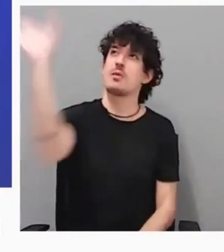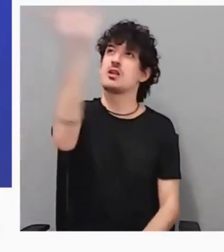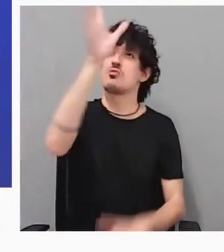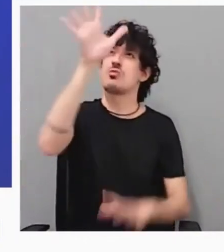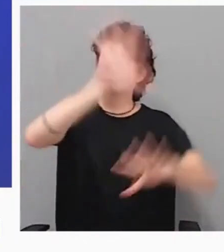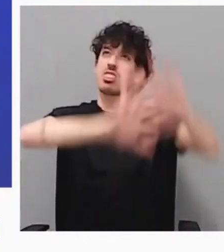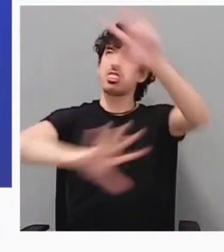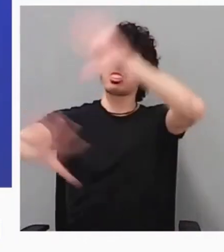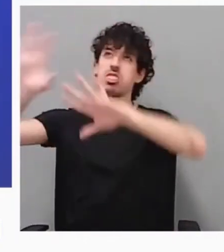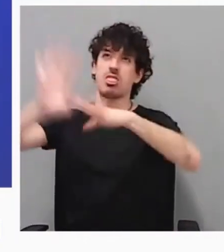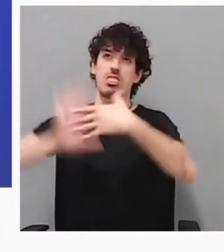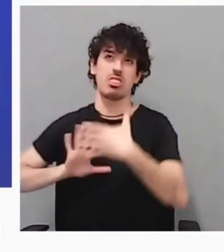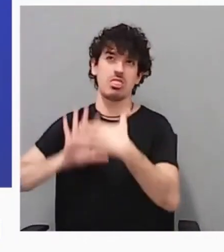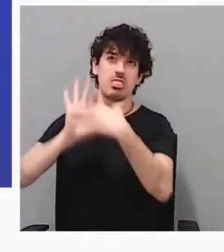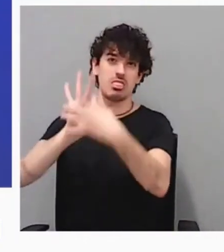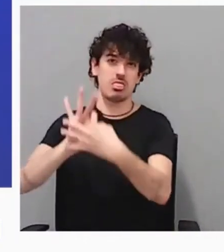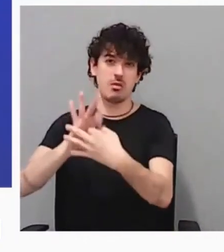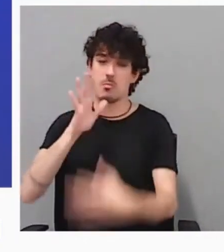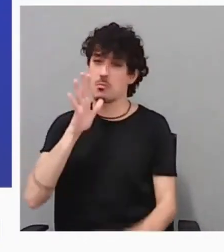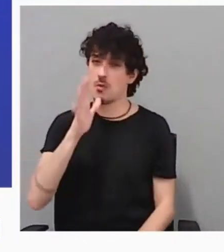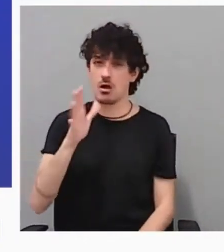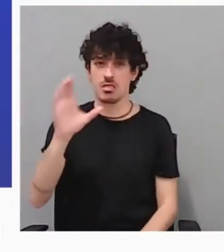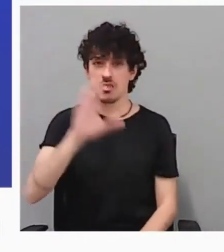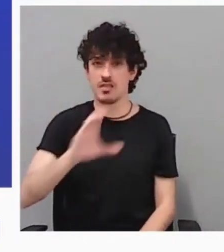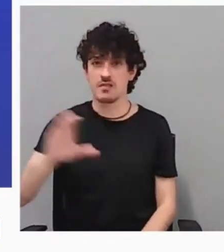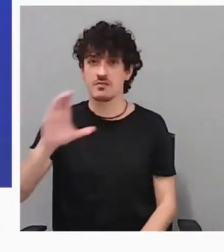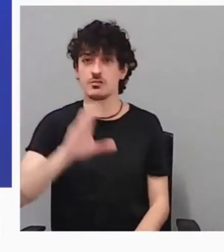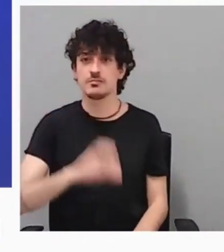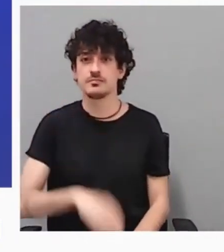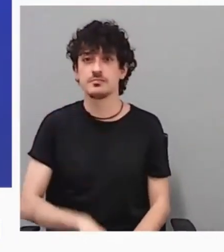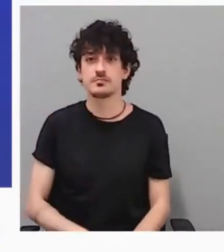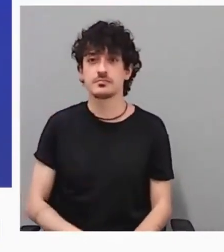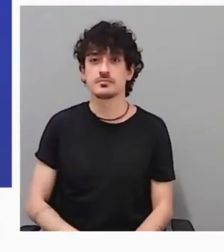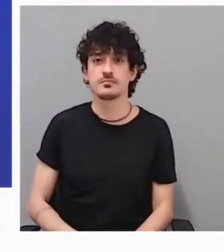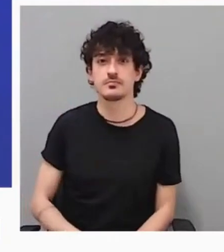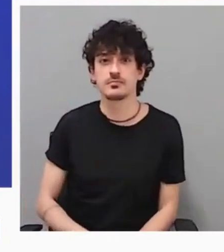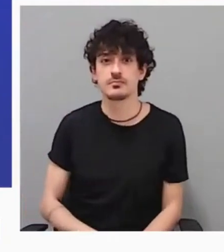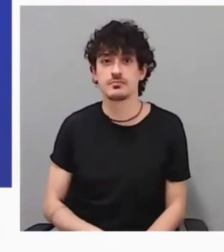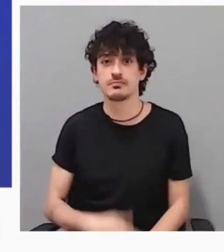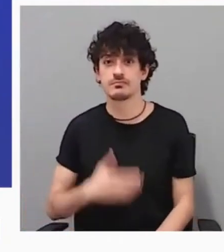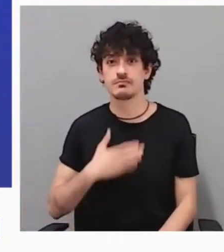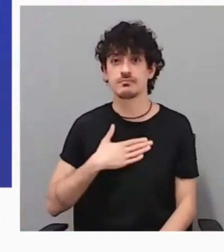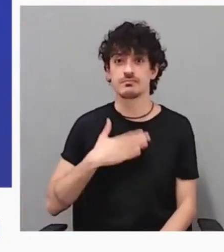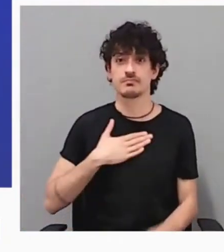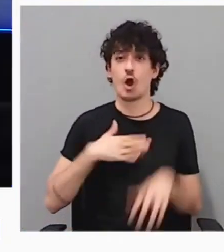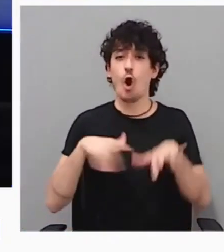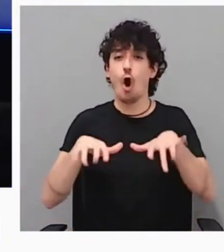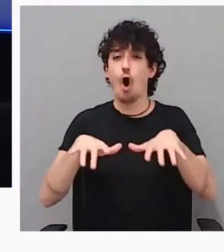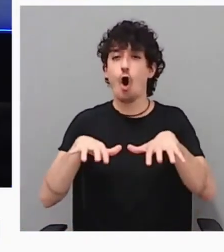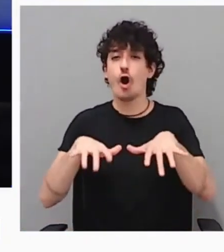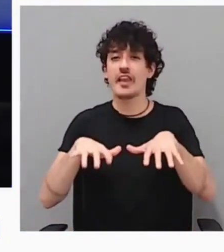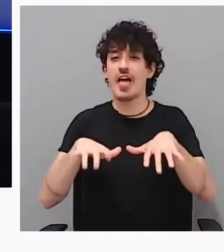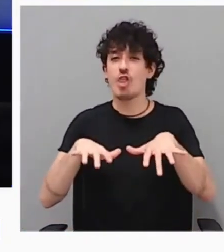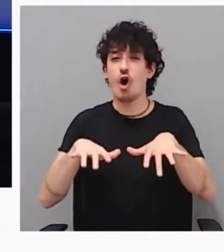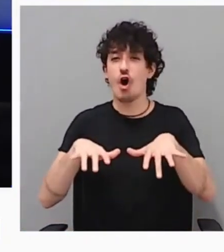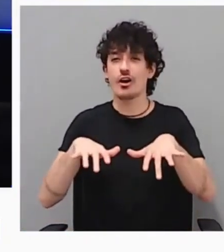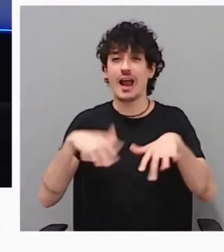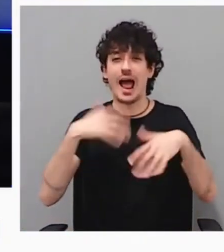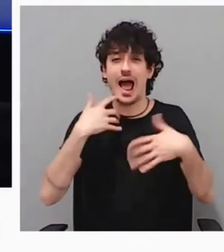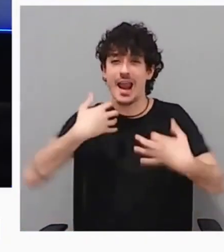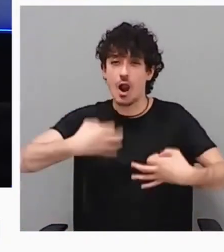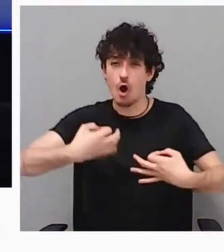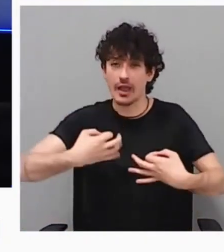puramente en motivos científicos. Okay. Este es el mío, este es mi ordenador analógico, que estoy